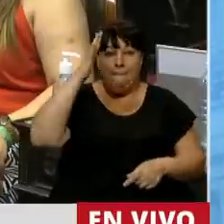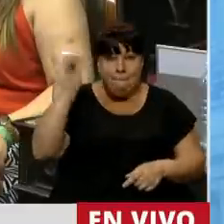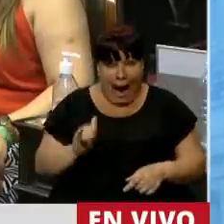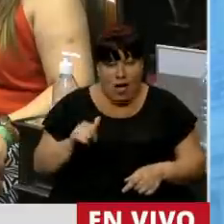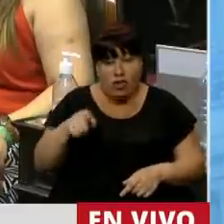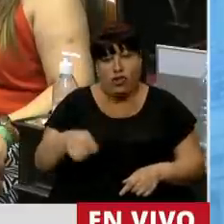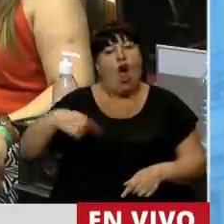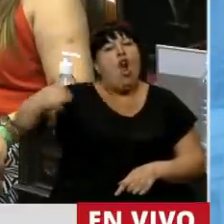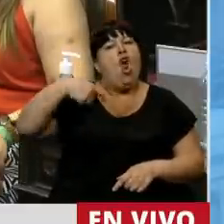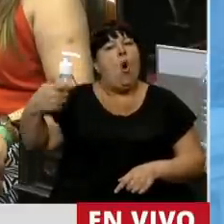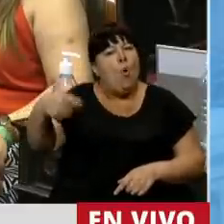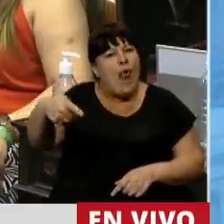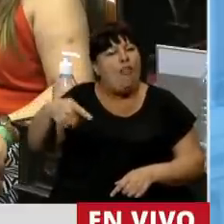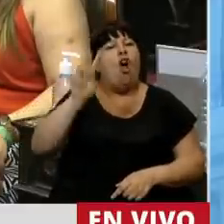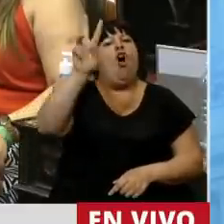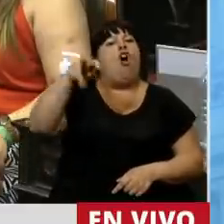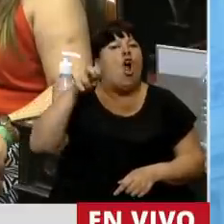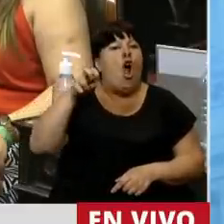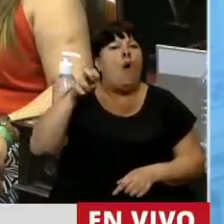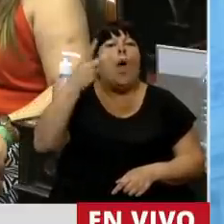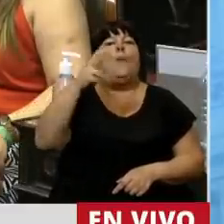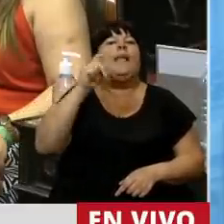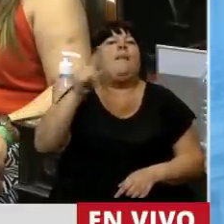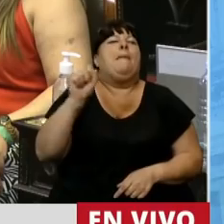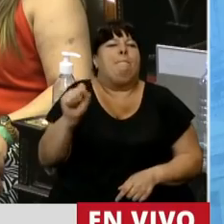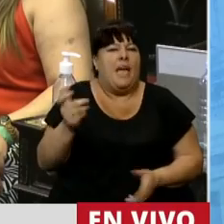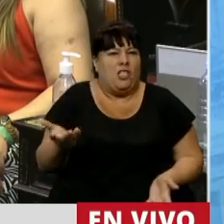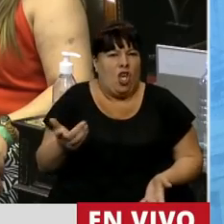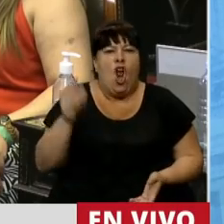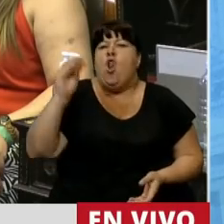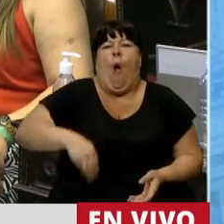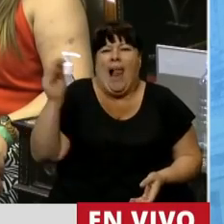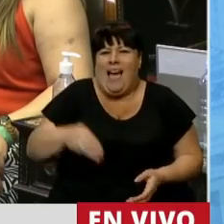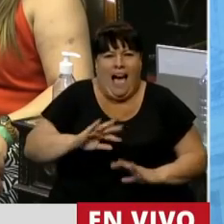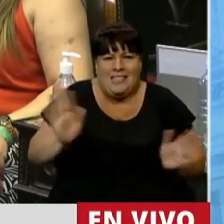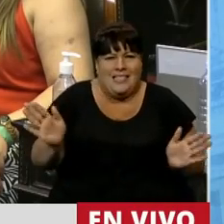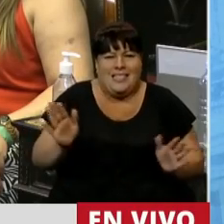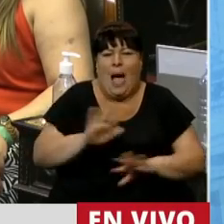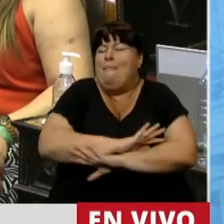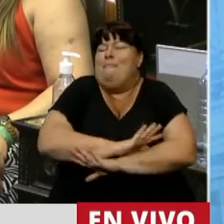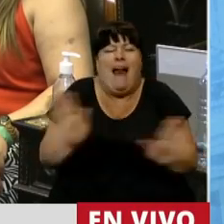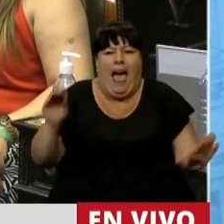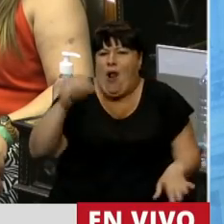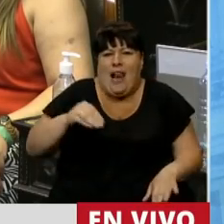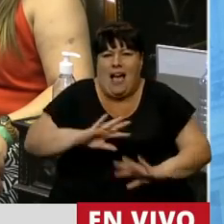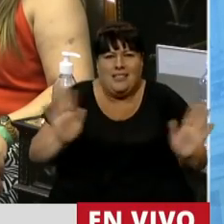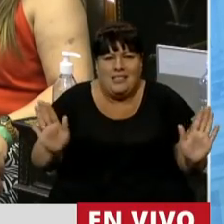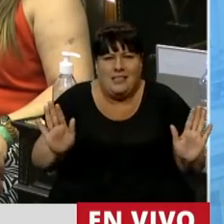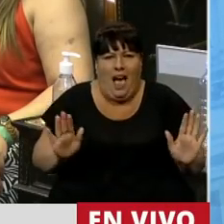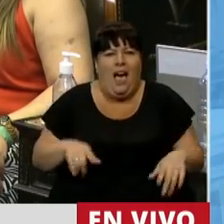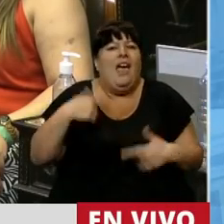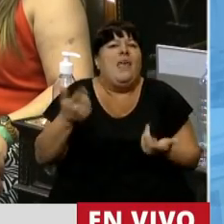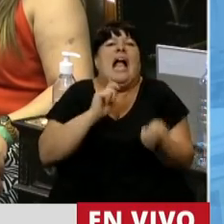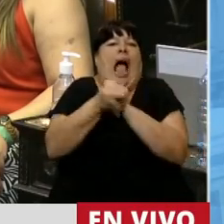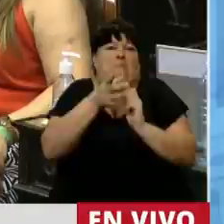señor presidente, los jubilados van a cobrar 20.000 mangos y no les va a alcanzar absolutamente para nada y nada